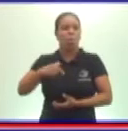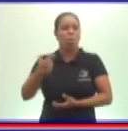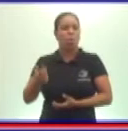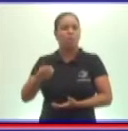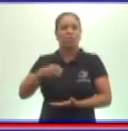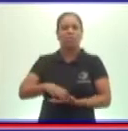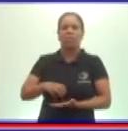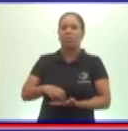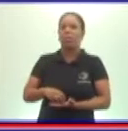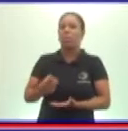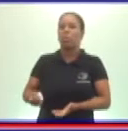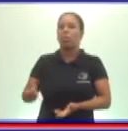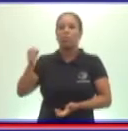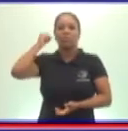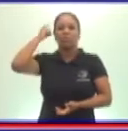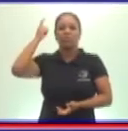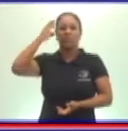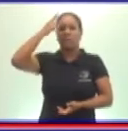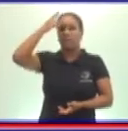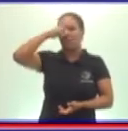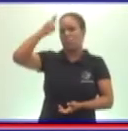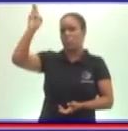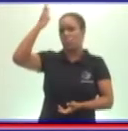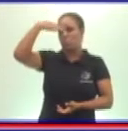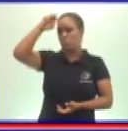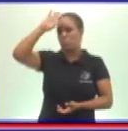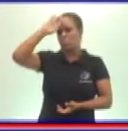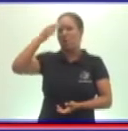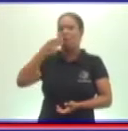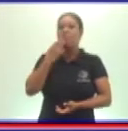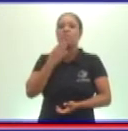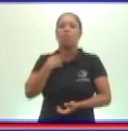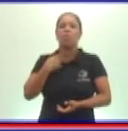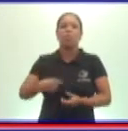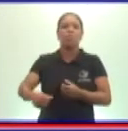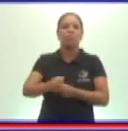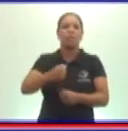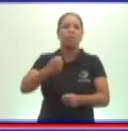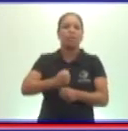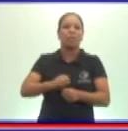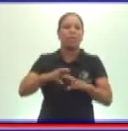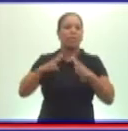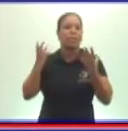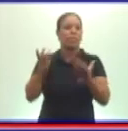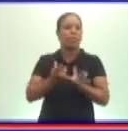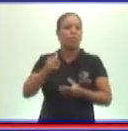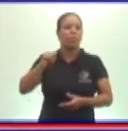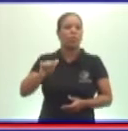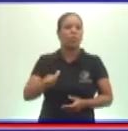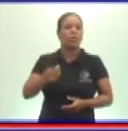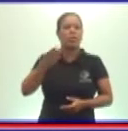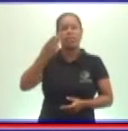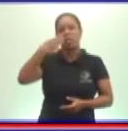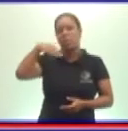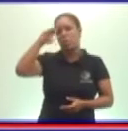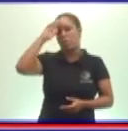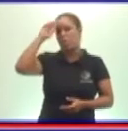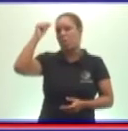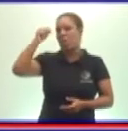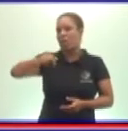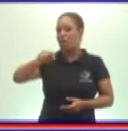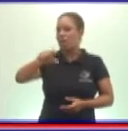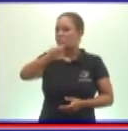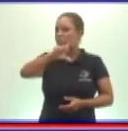la Revolución Cubana? ¿Y qué vigencia? ¿Cómo se aplica en el mundo y Cuba esos núcleos teóricos del marxismo y